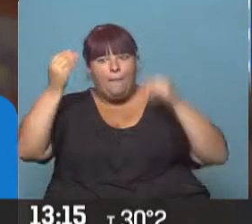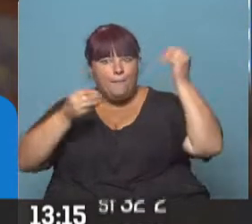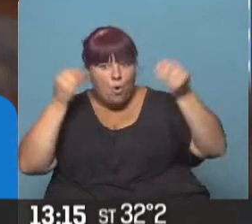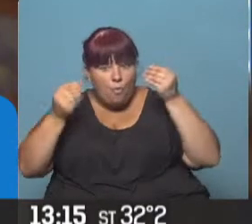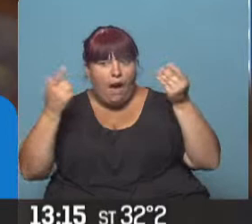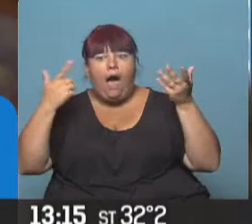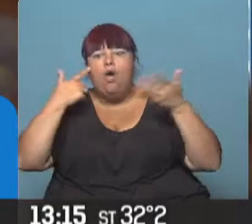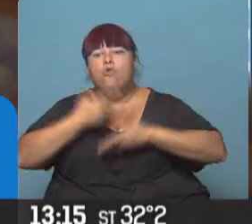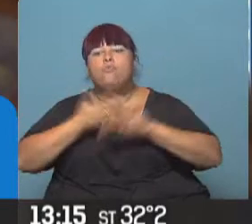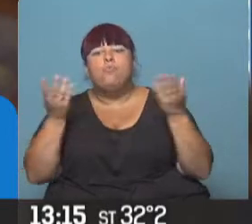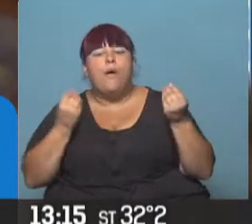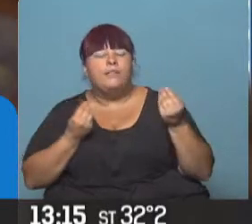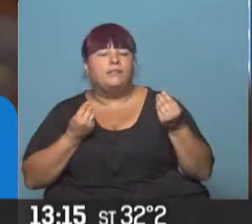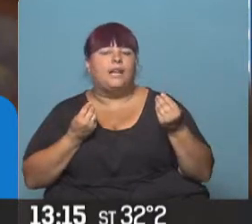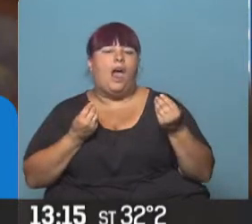en mostrar